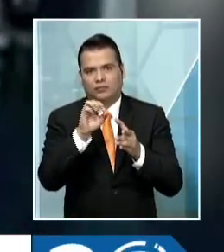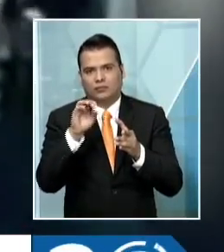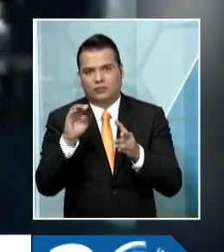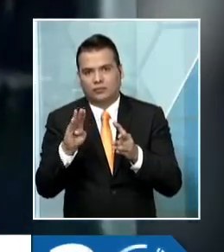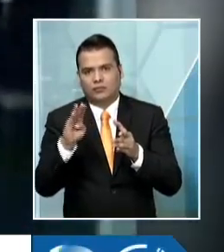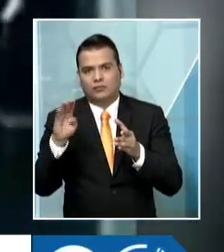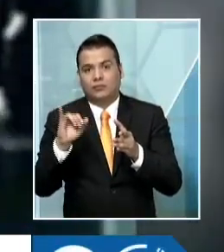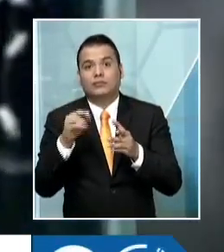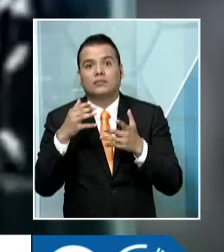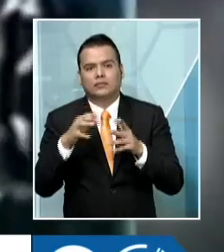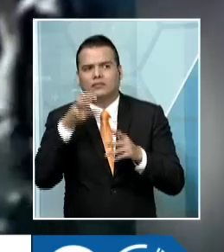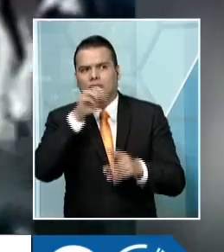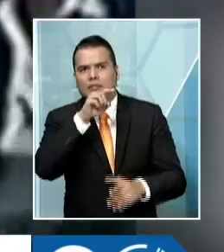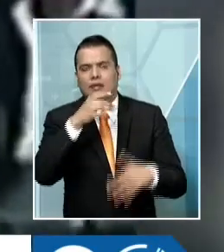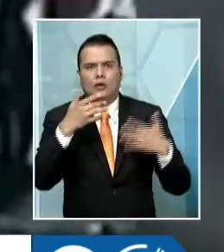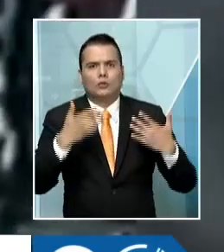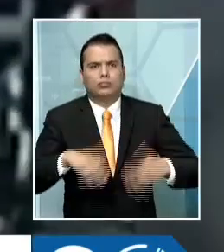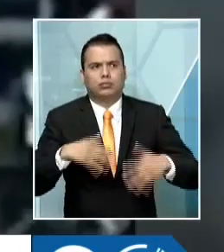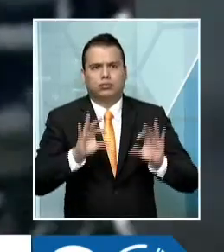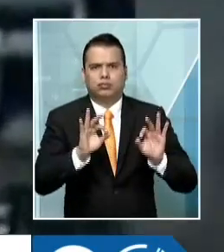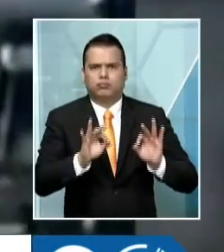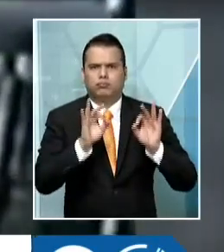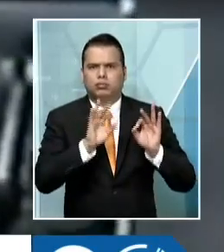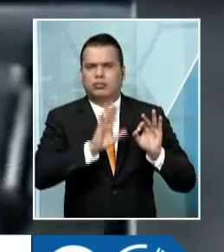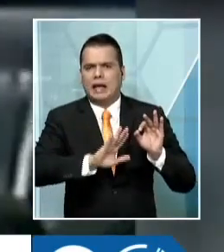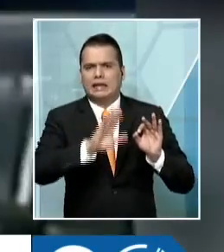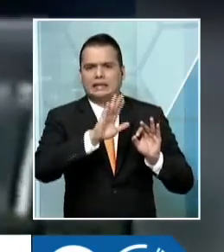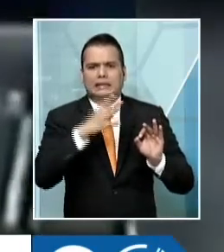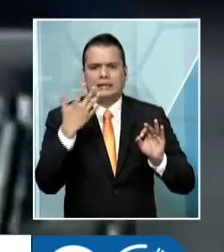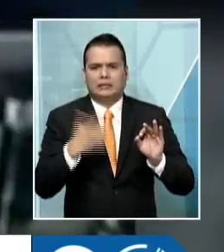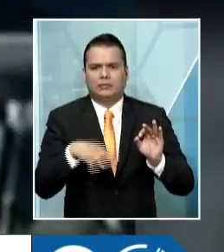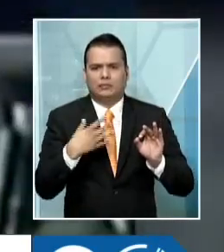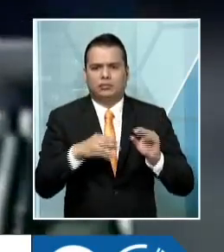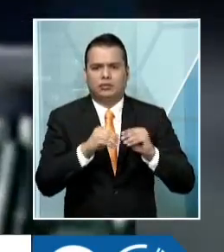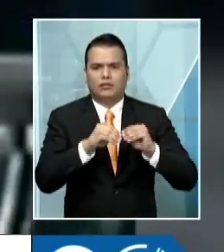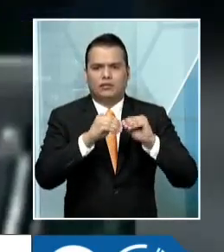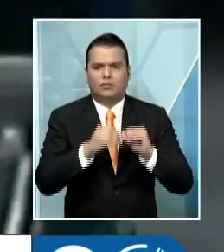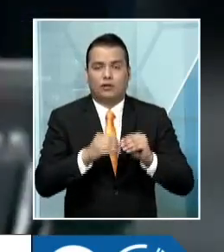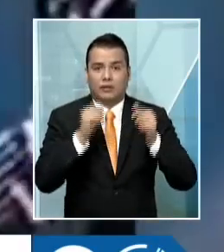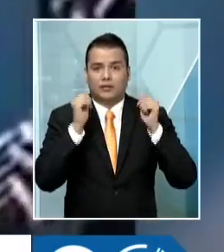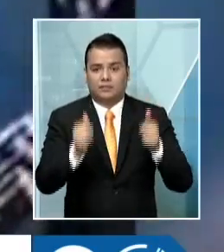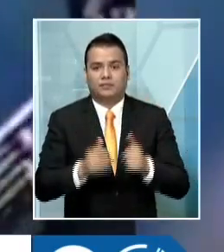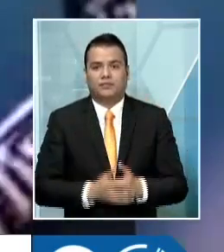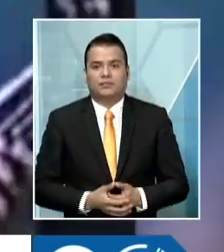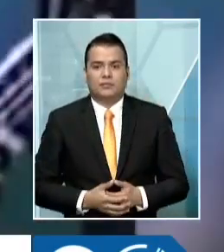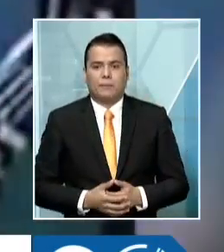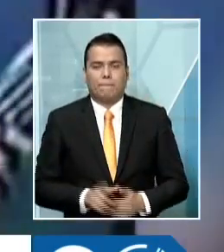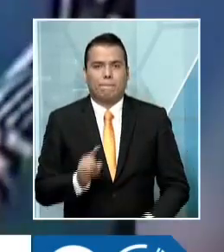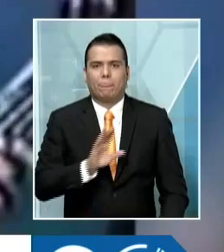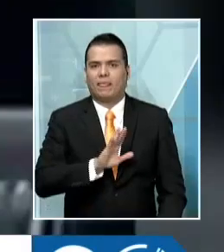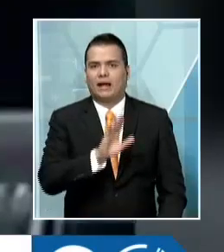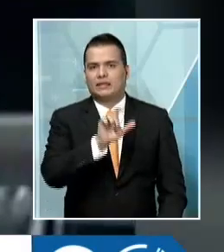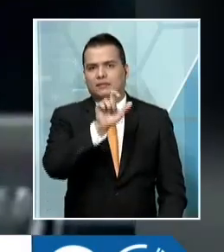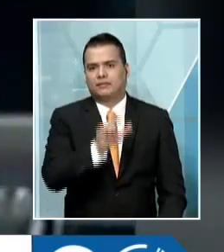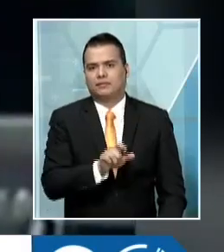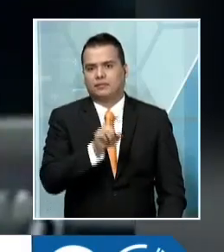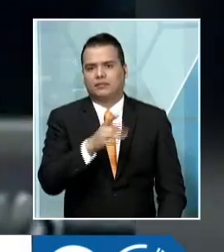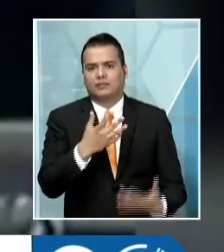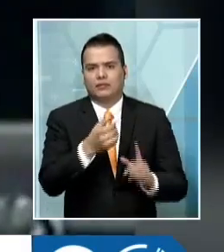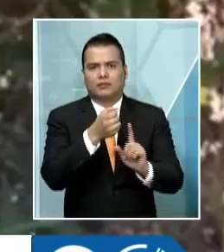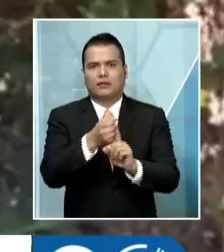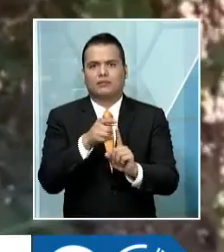salseros conocieron al Albino de Oro y descubrieron la voz afinada y el poderoso sonido de Estremera. El Cano Estremera le imprimió a la